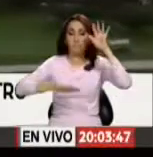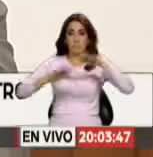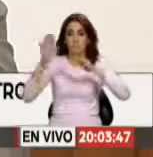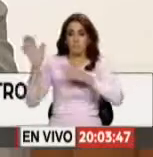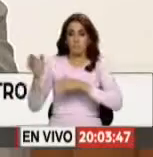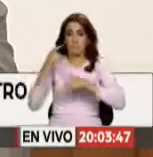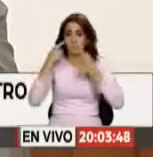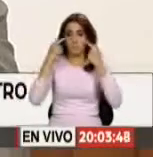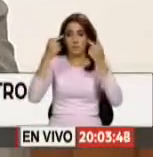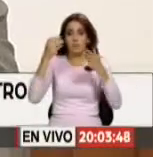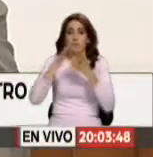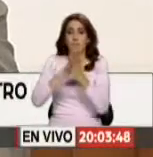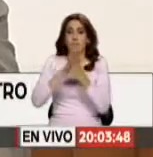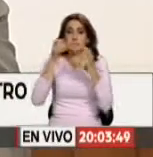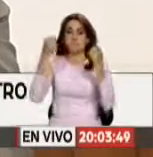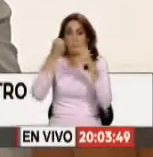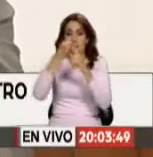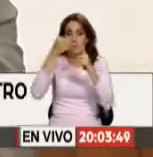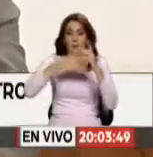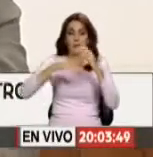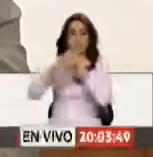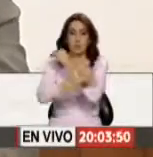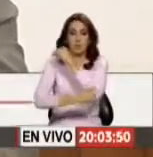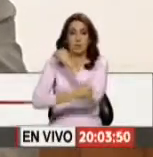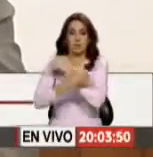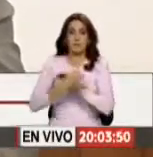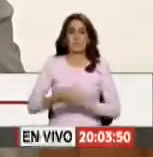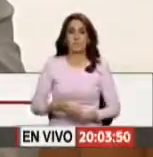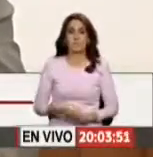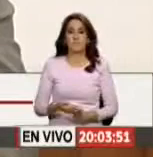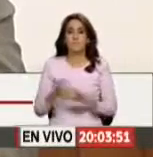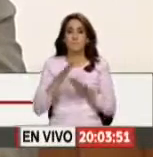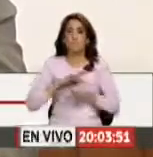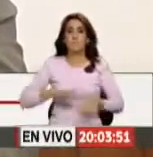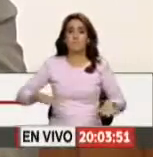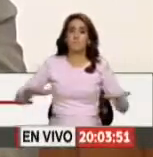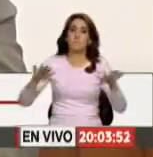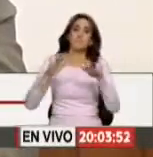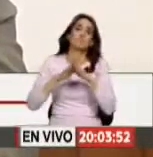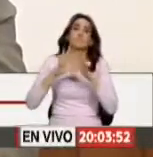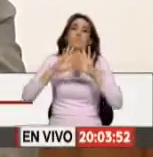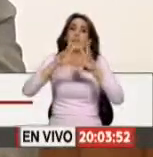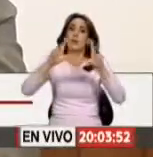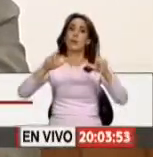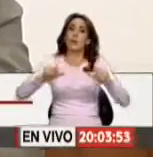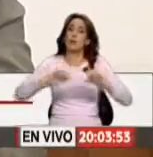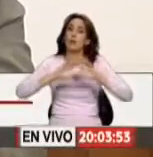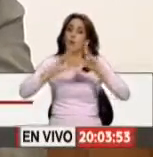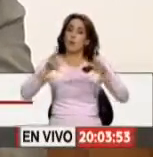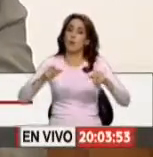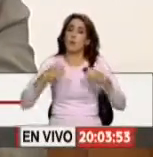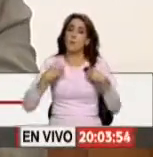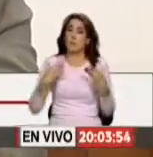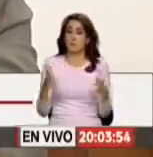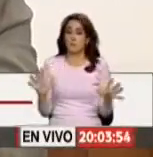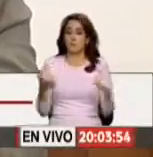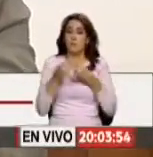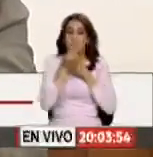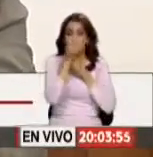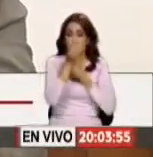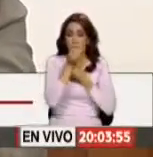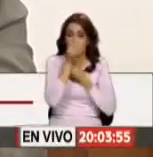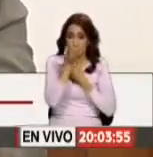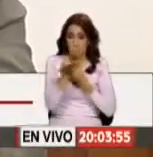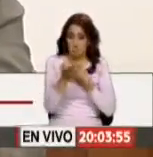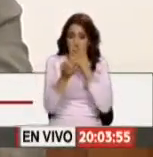región. La idea es dar las herramientas para cómo gobernar. Él dice que la corrupción, si no tienes información y si no se